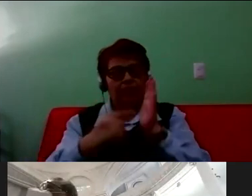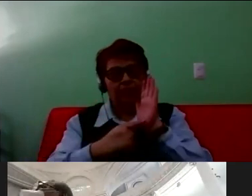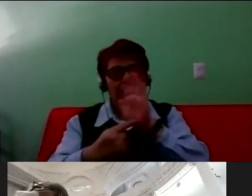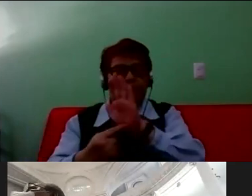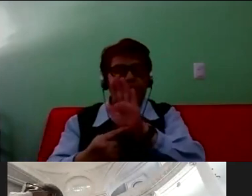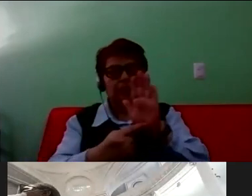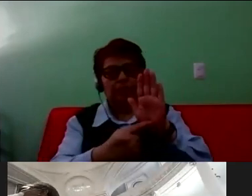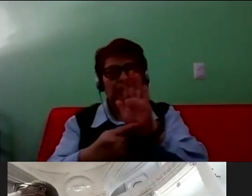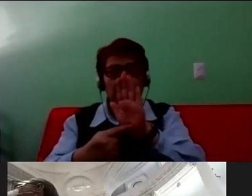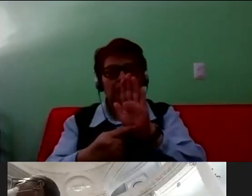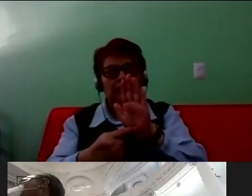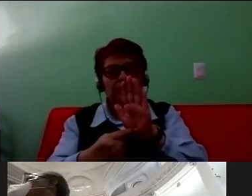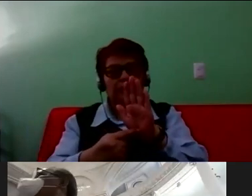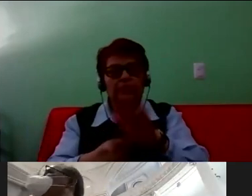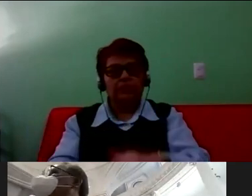consideración?